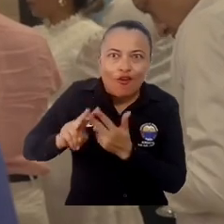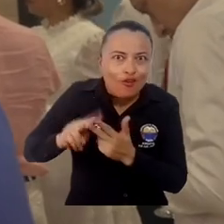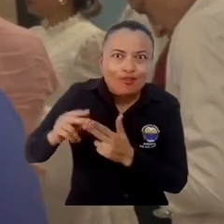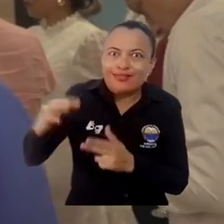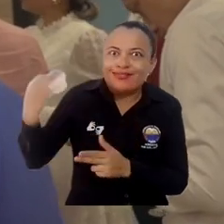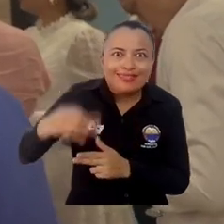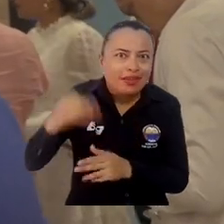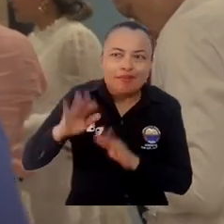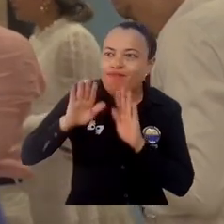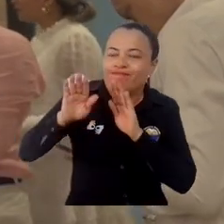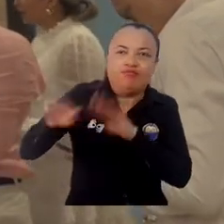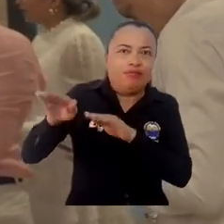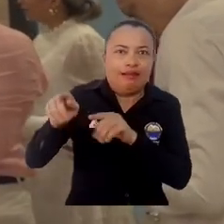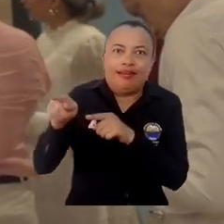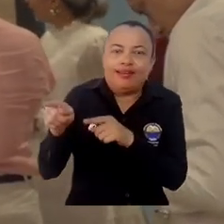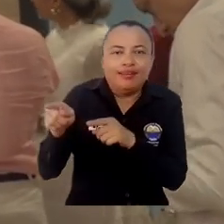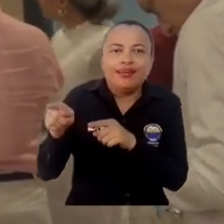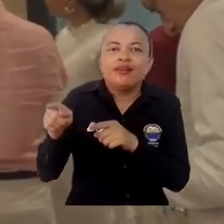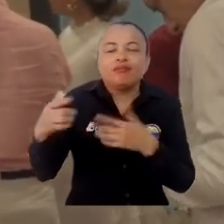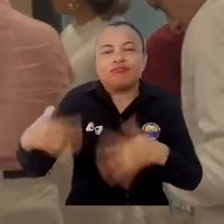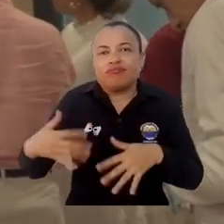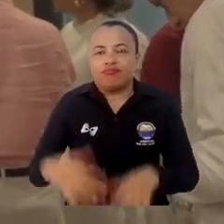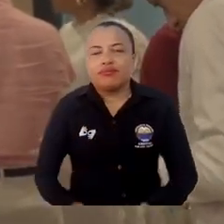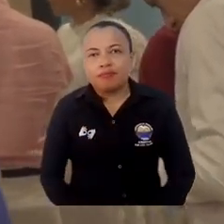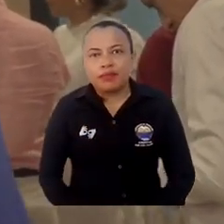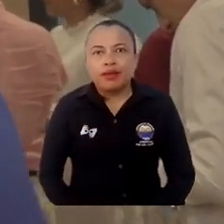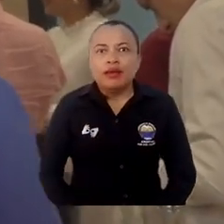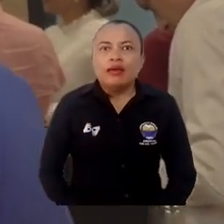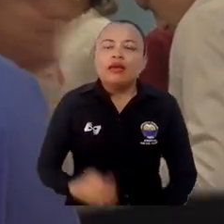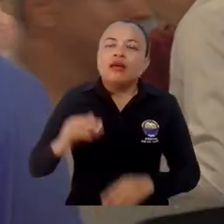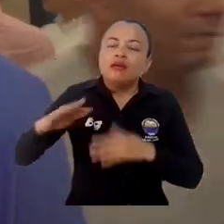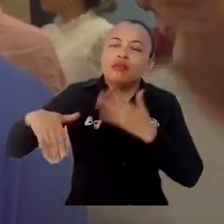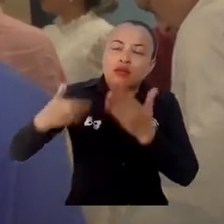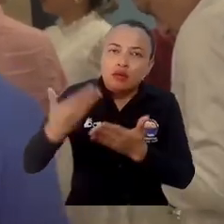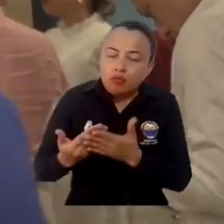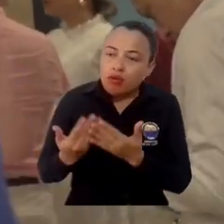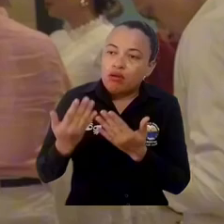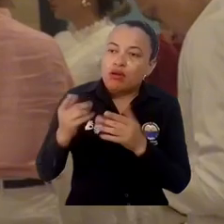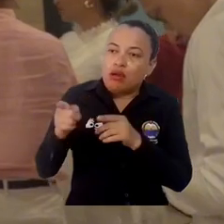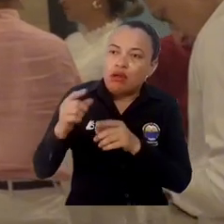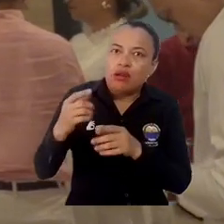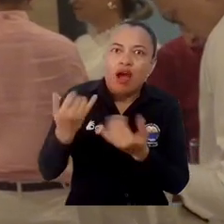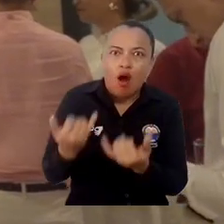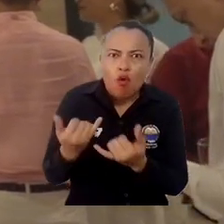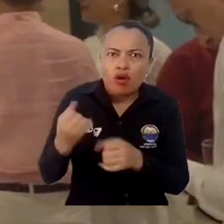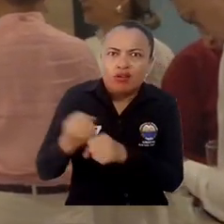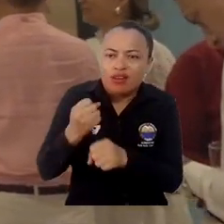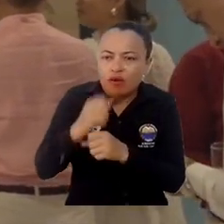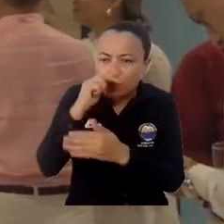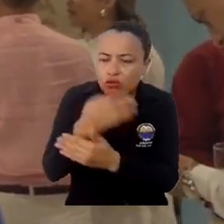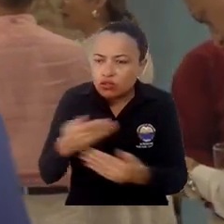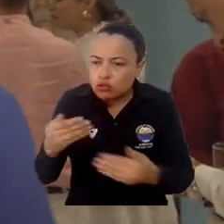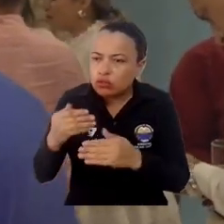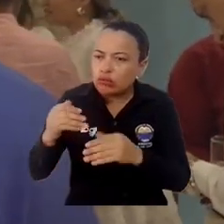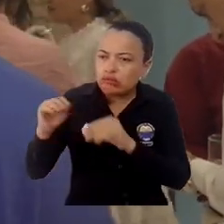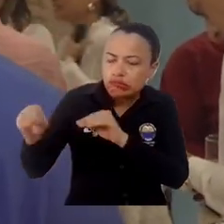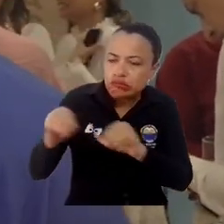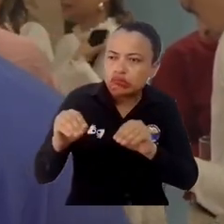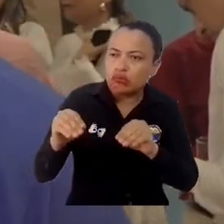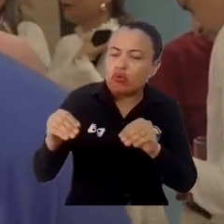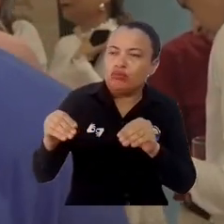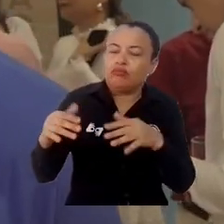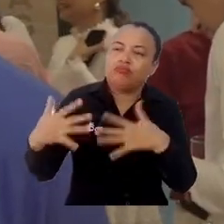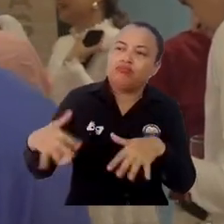he sido un fanático furibundo de él. Y después de descubrir el trabajo que hace con las nuevas generaciones,